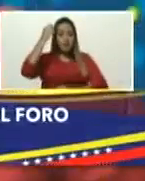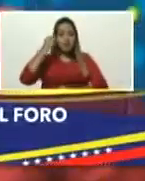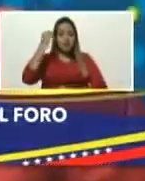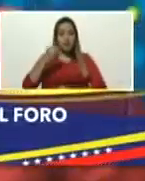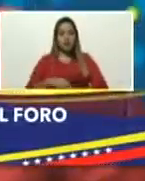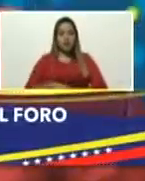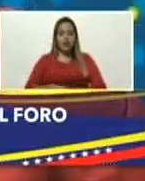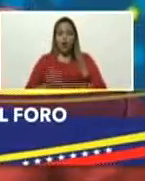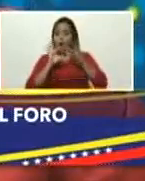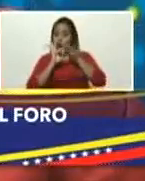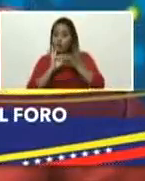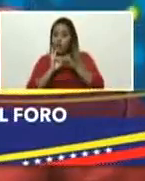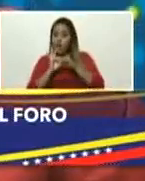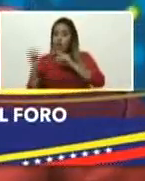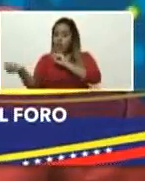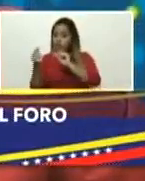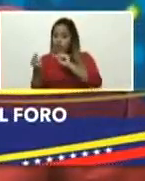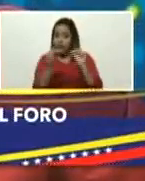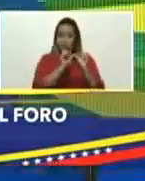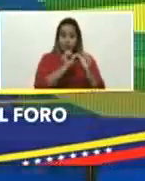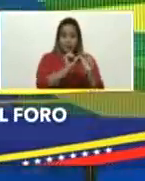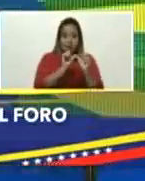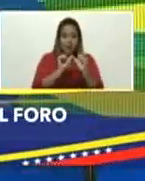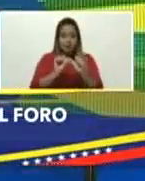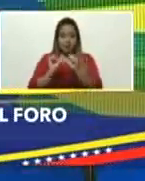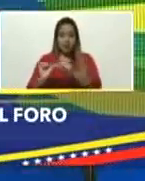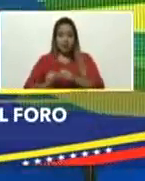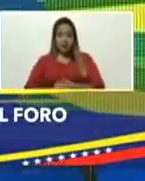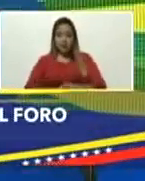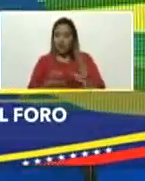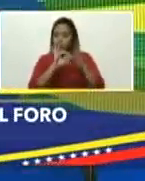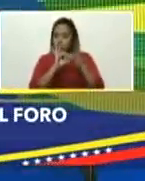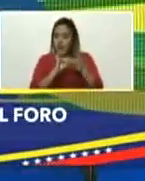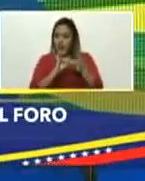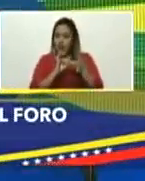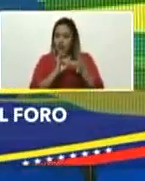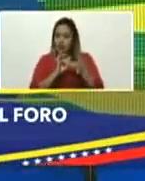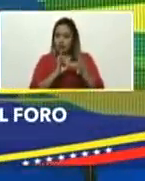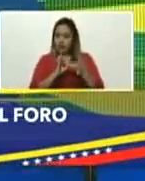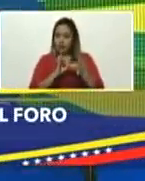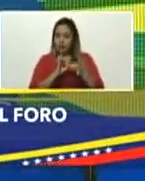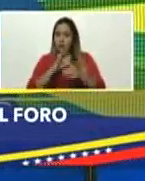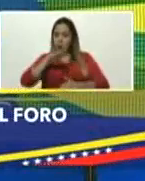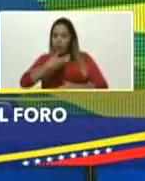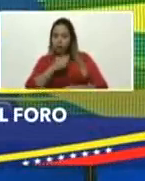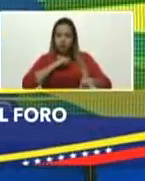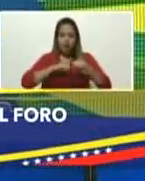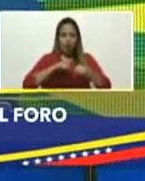la unidad en el debate permanente, la unidad para la acción,